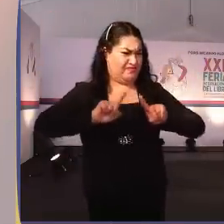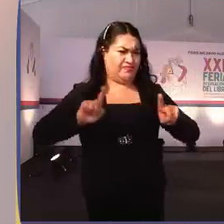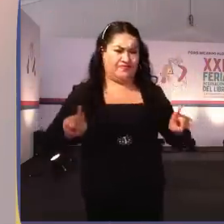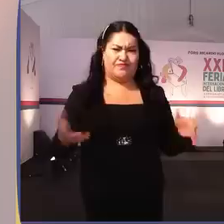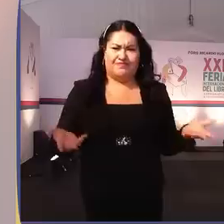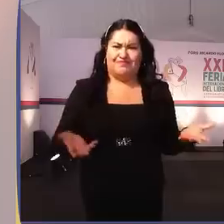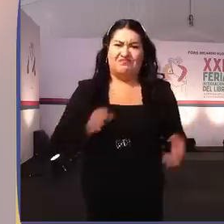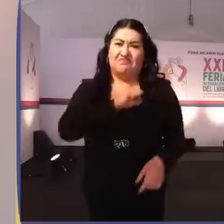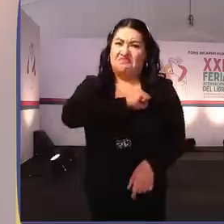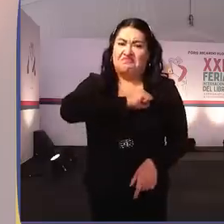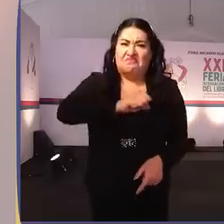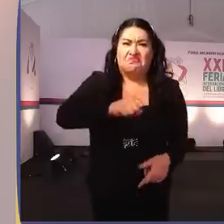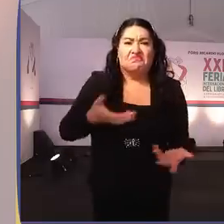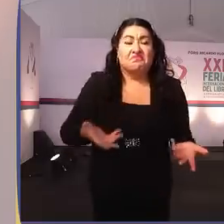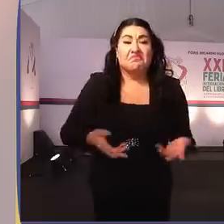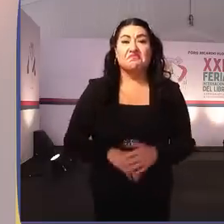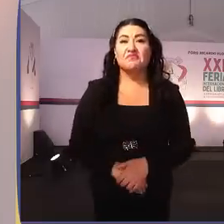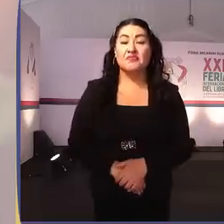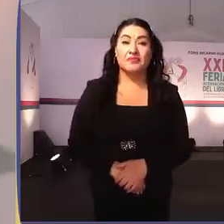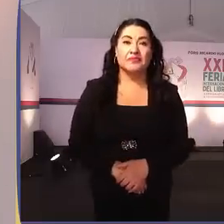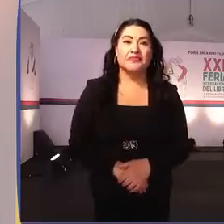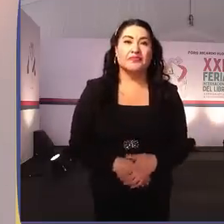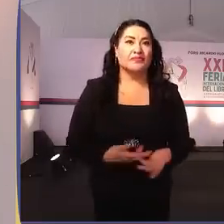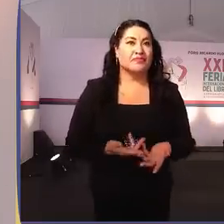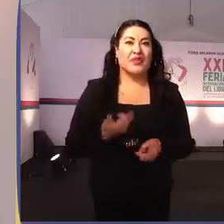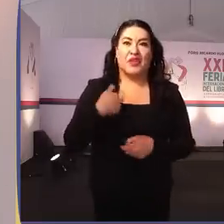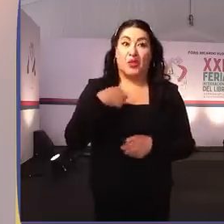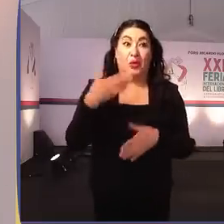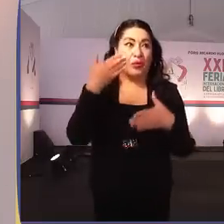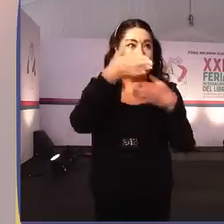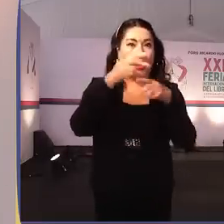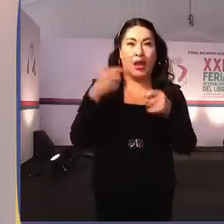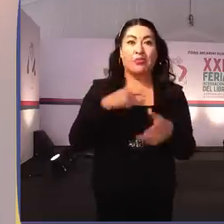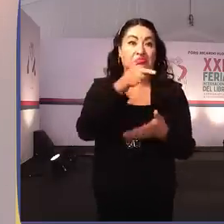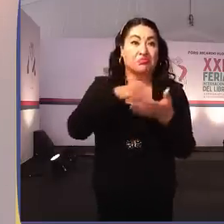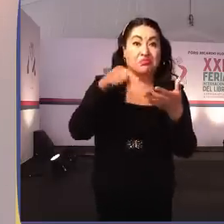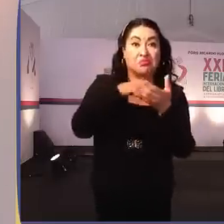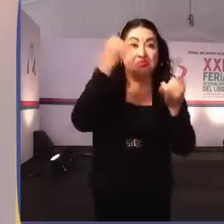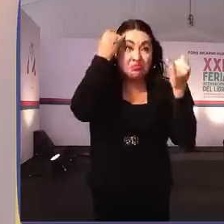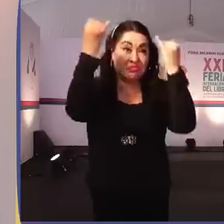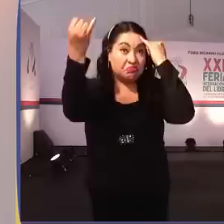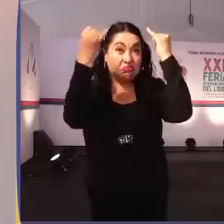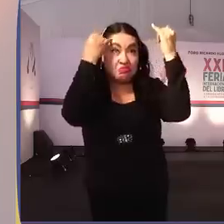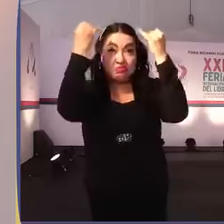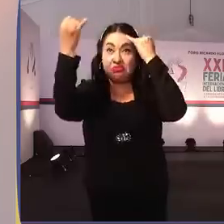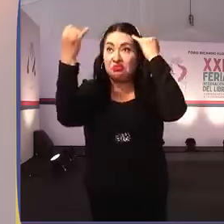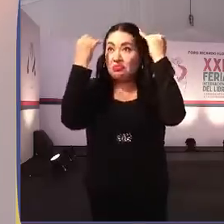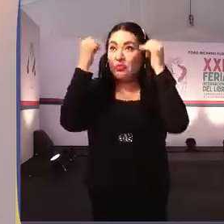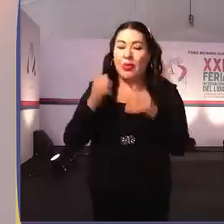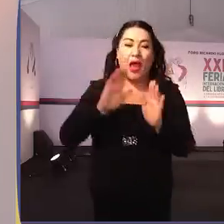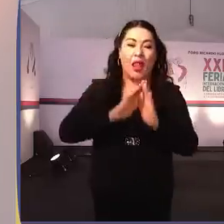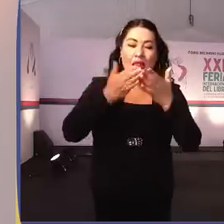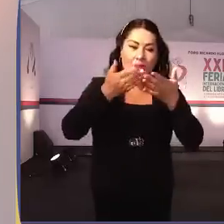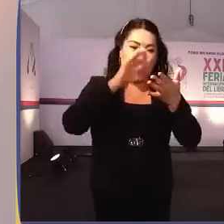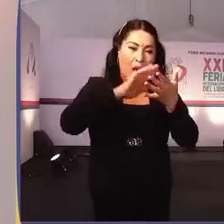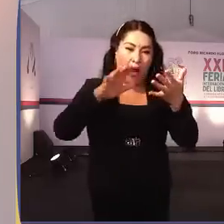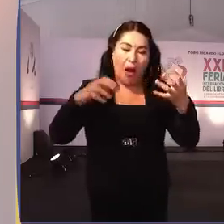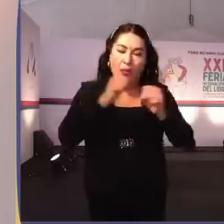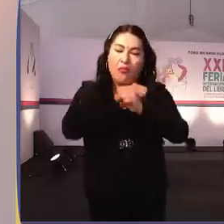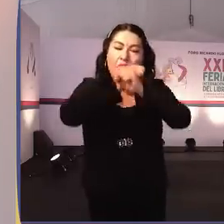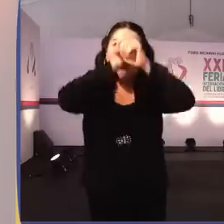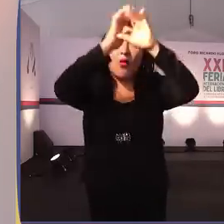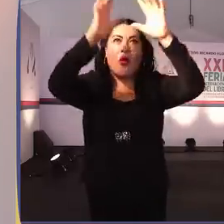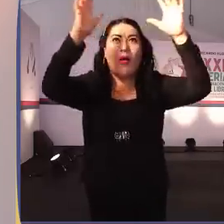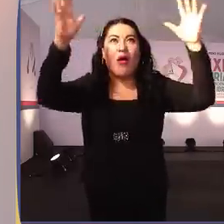realidad. Entonces, no, porque no hay que ir a lugares imaginarios. Esas personas que nos llevan a lugares